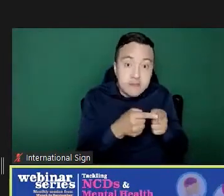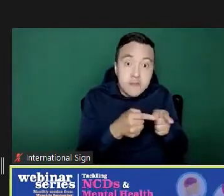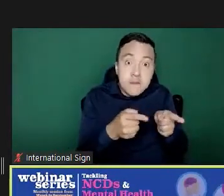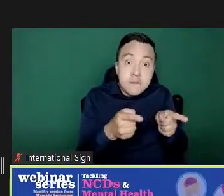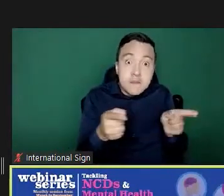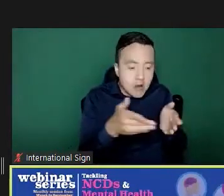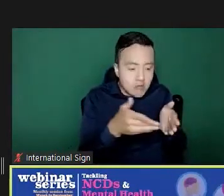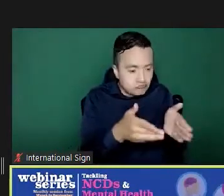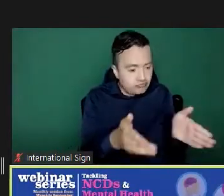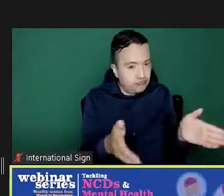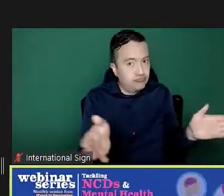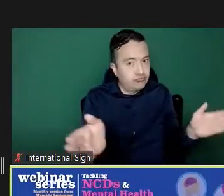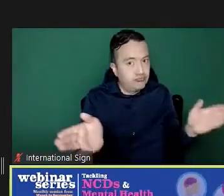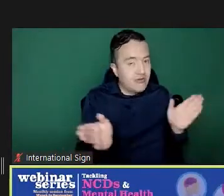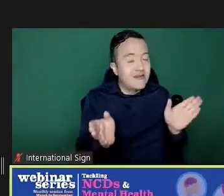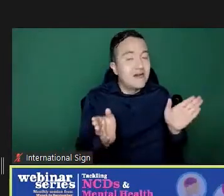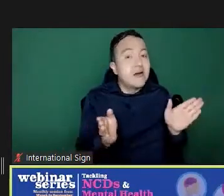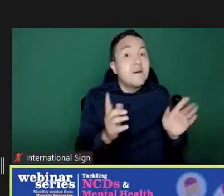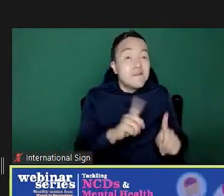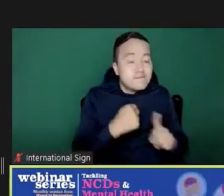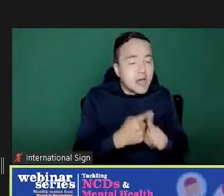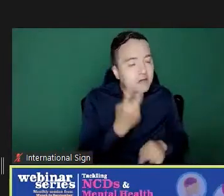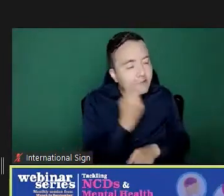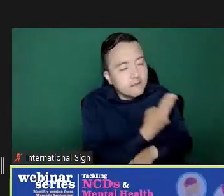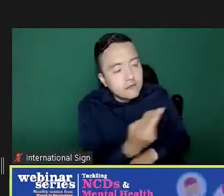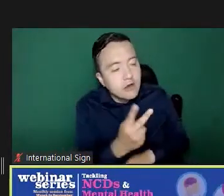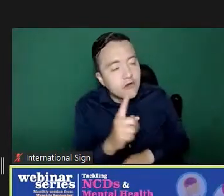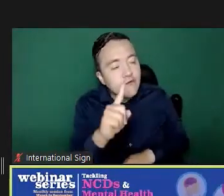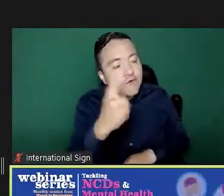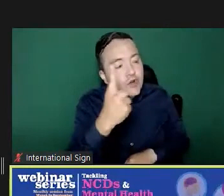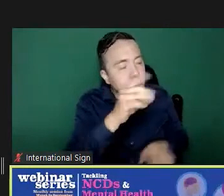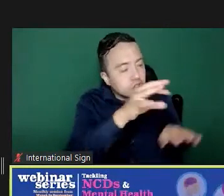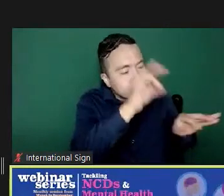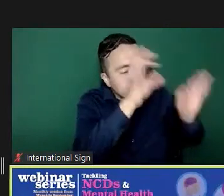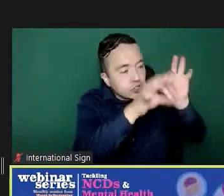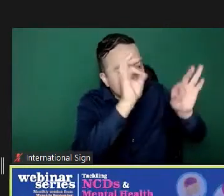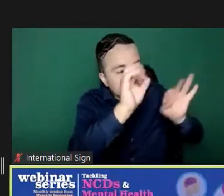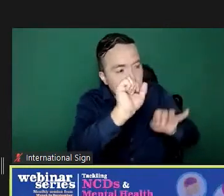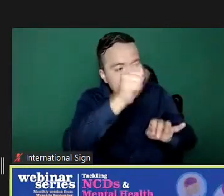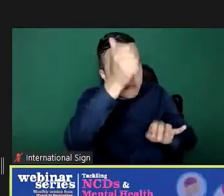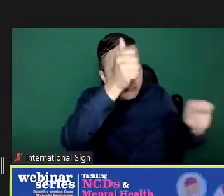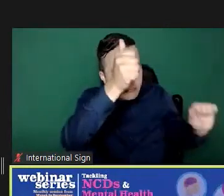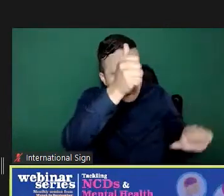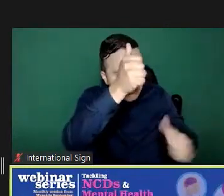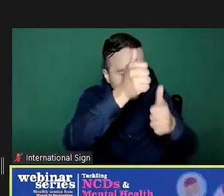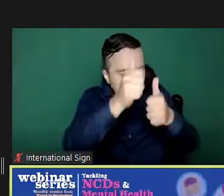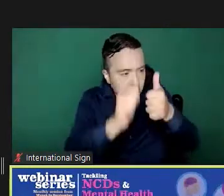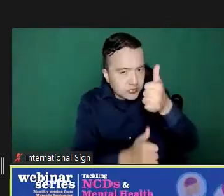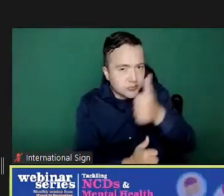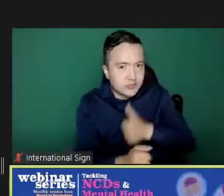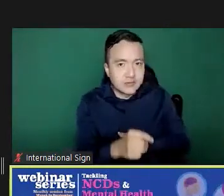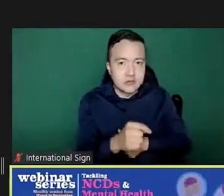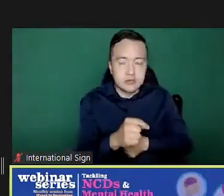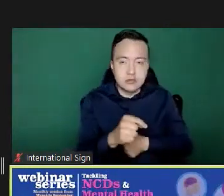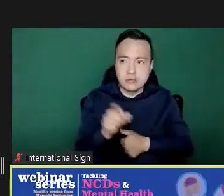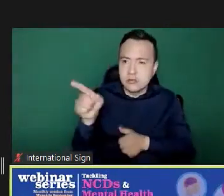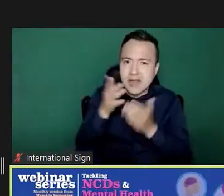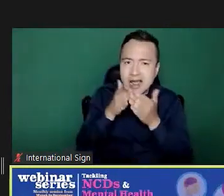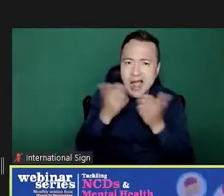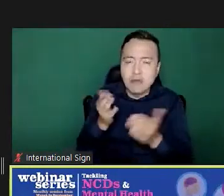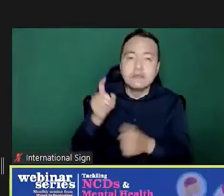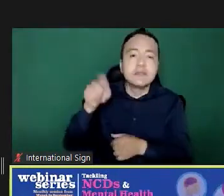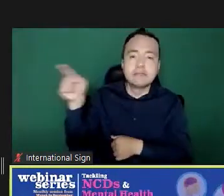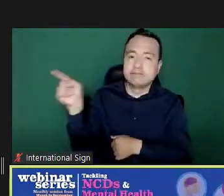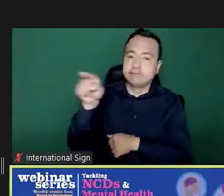que este es un punto crítico. También tiene que haber fortalecimiento de la capacidad de liderazgo de los ministros de salud con las NTs y la creación